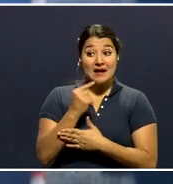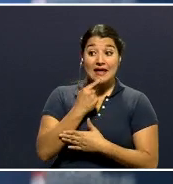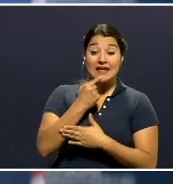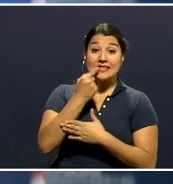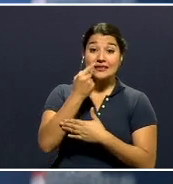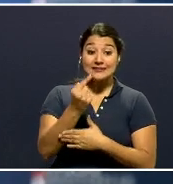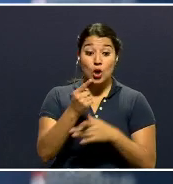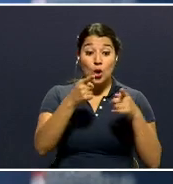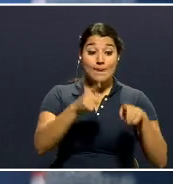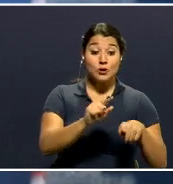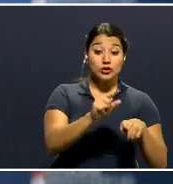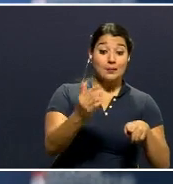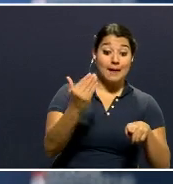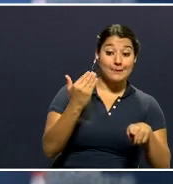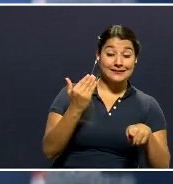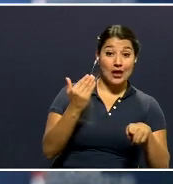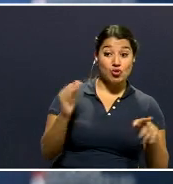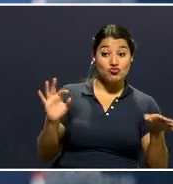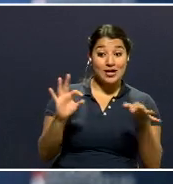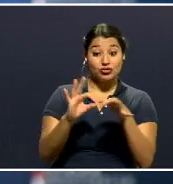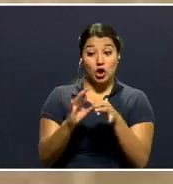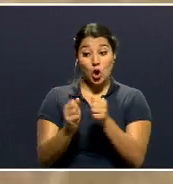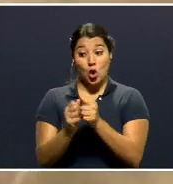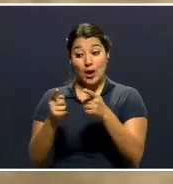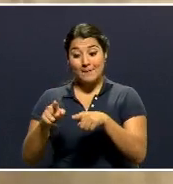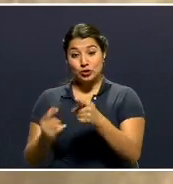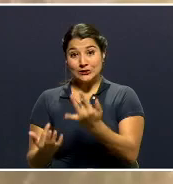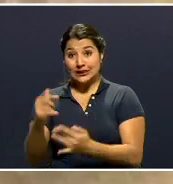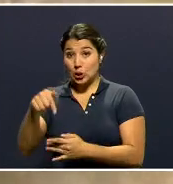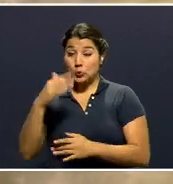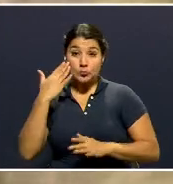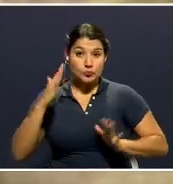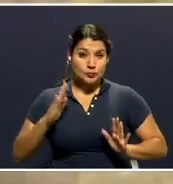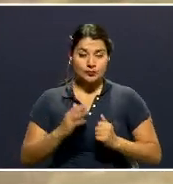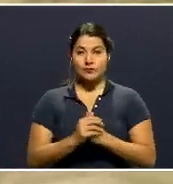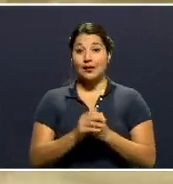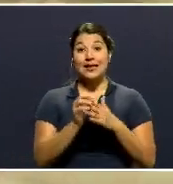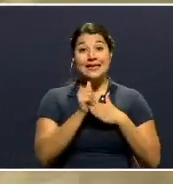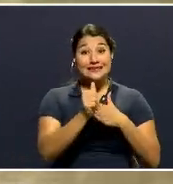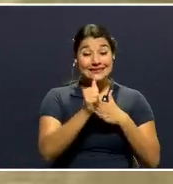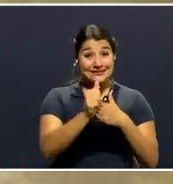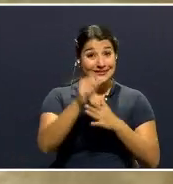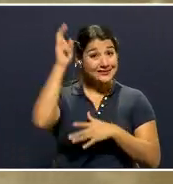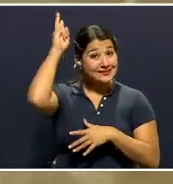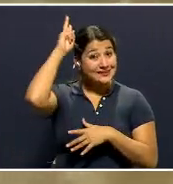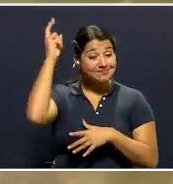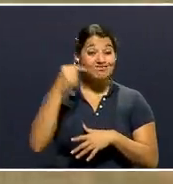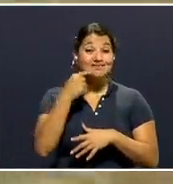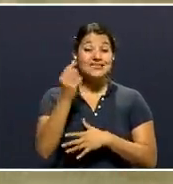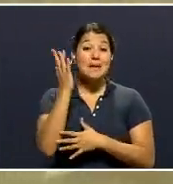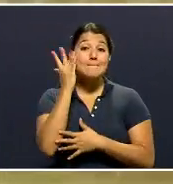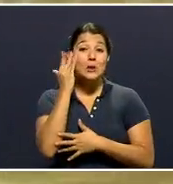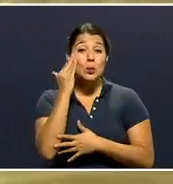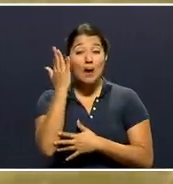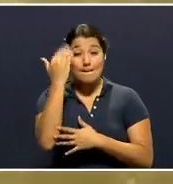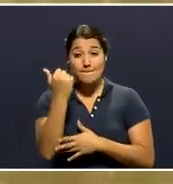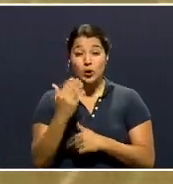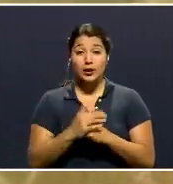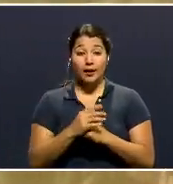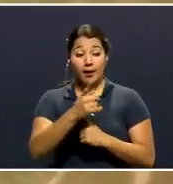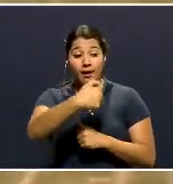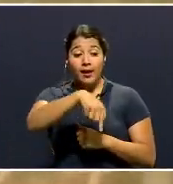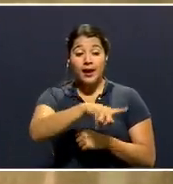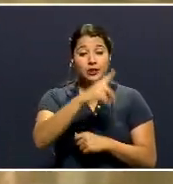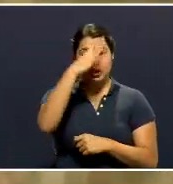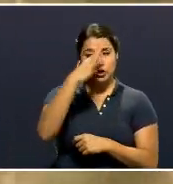semana pasada con esto que está ocurriendo el día de hoy en esa finca. La dirigente indígena externó su preocupación, pues los lugareños especulan que